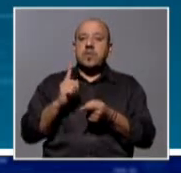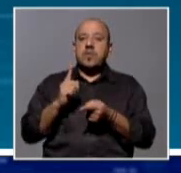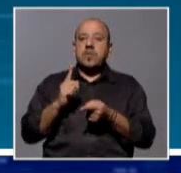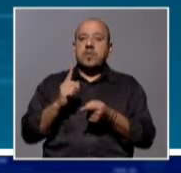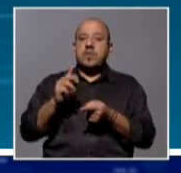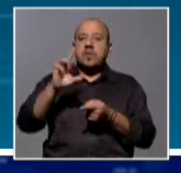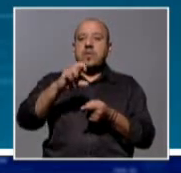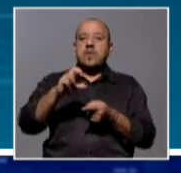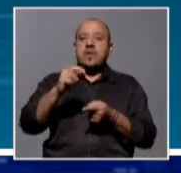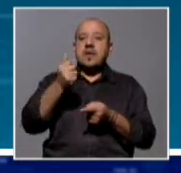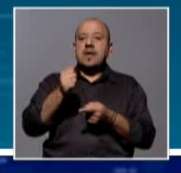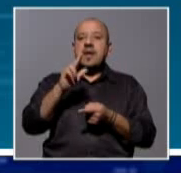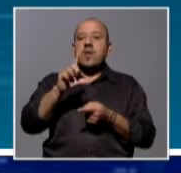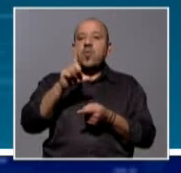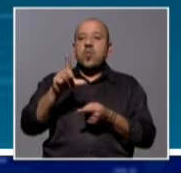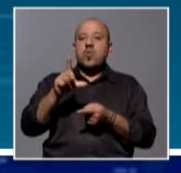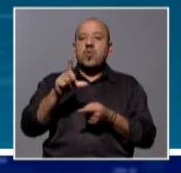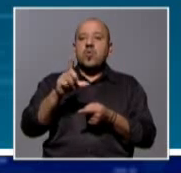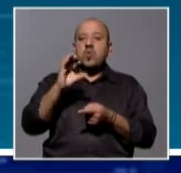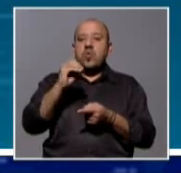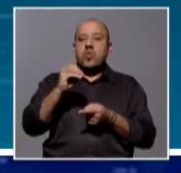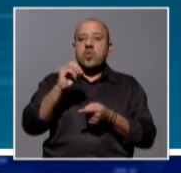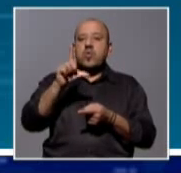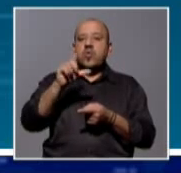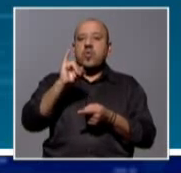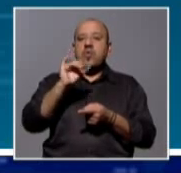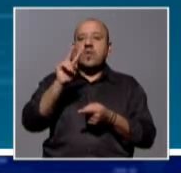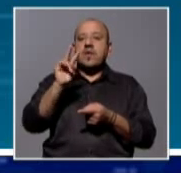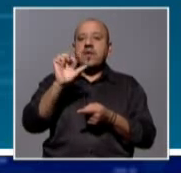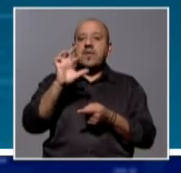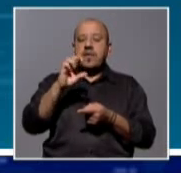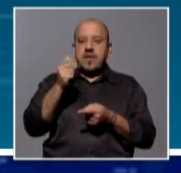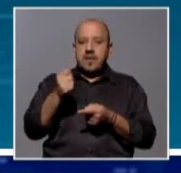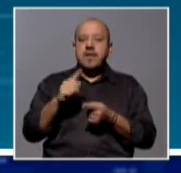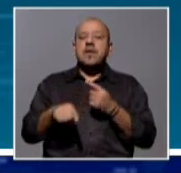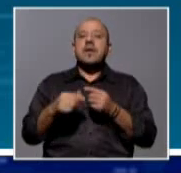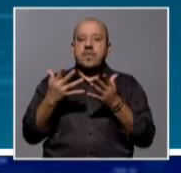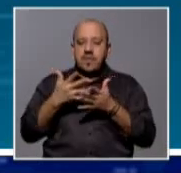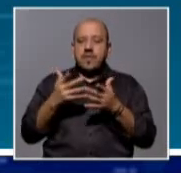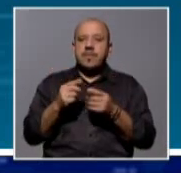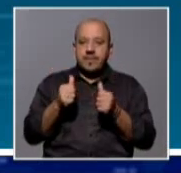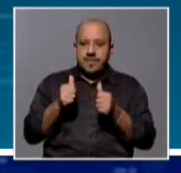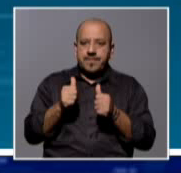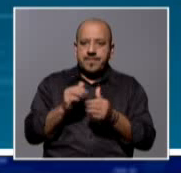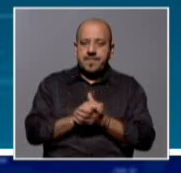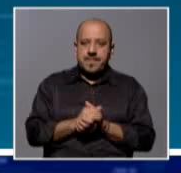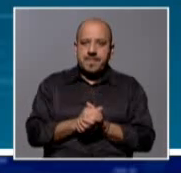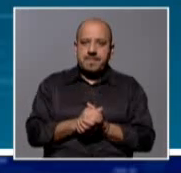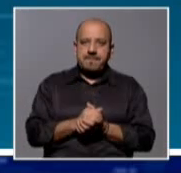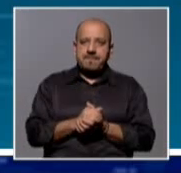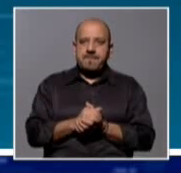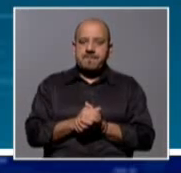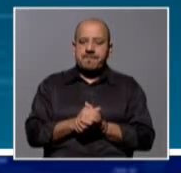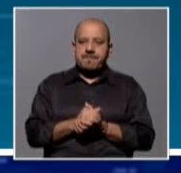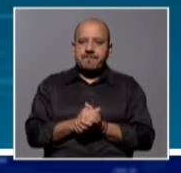Raúl Olivera y Sara Méndez, no Rubén Olivera. Perfecto. Ahora le decimos muchas gracias.